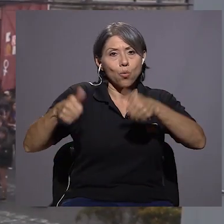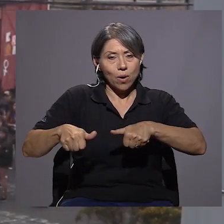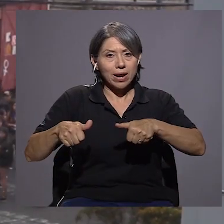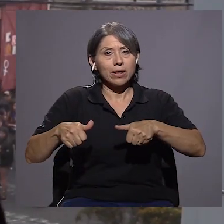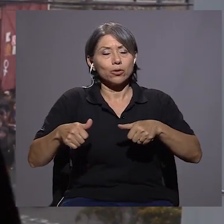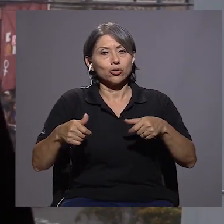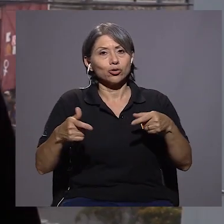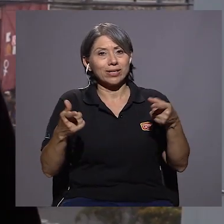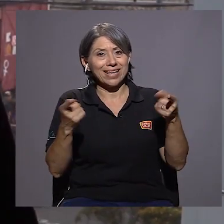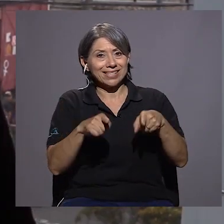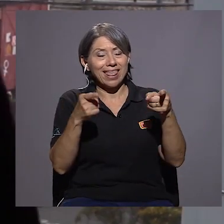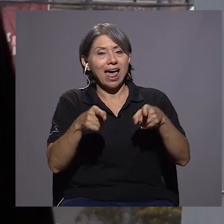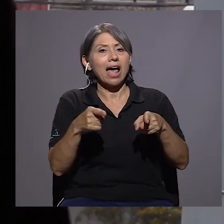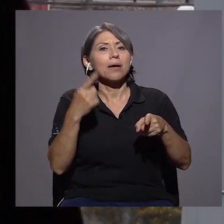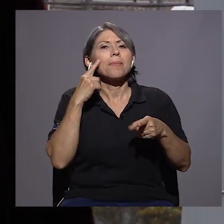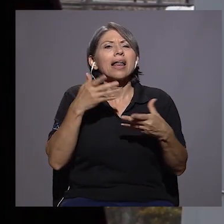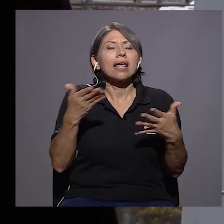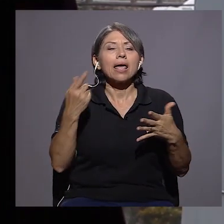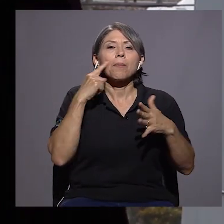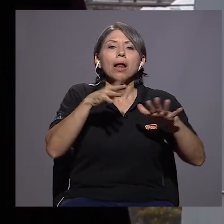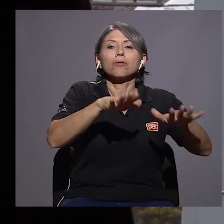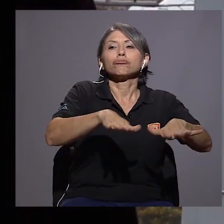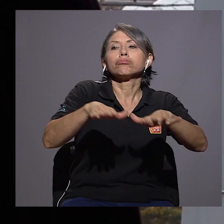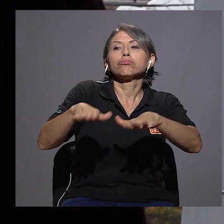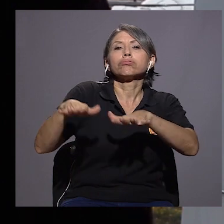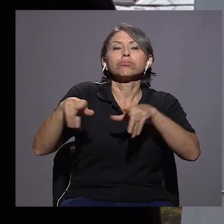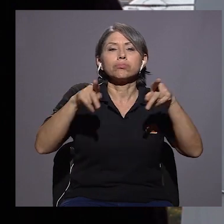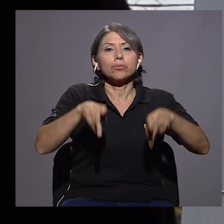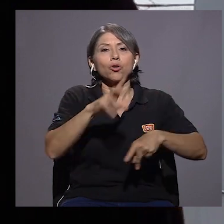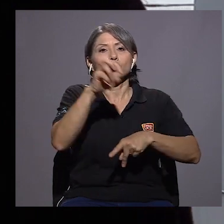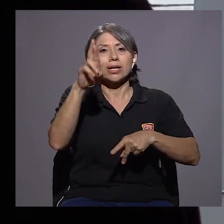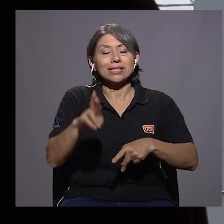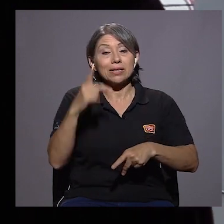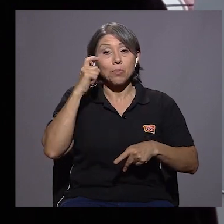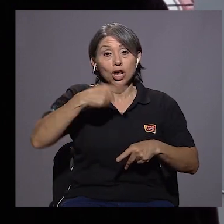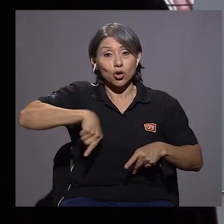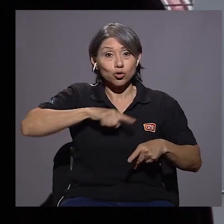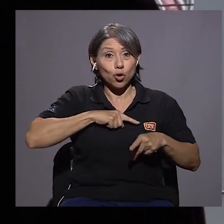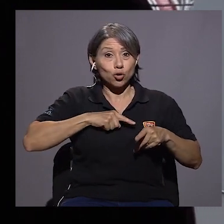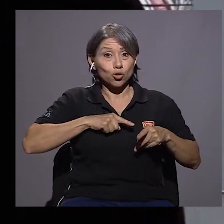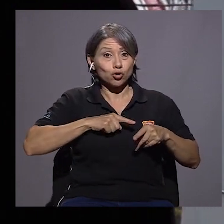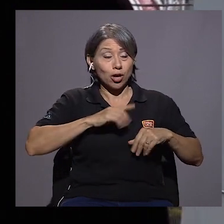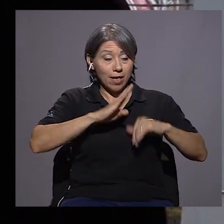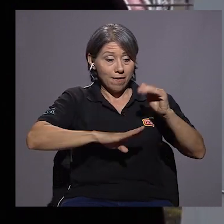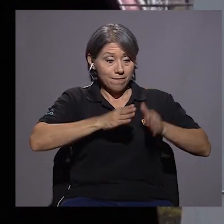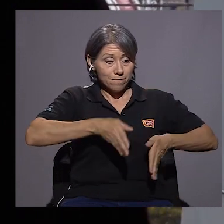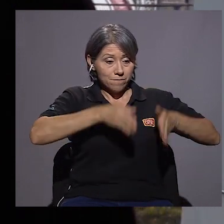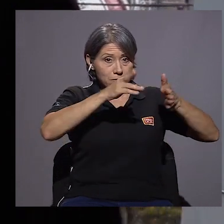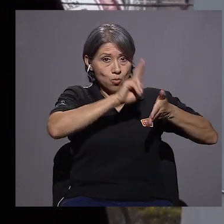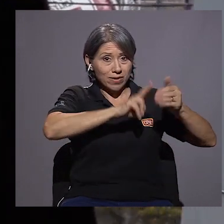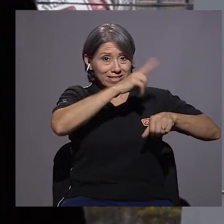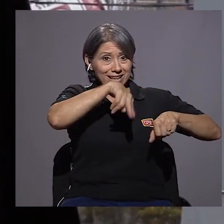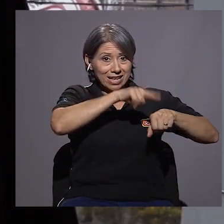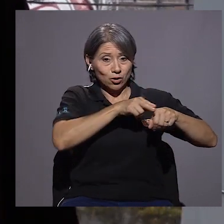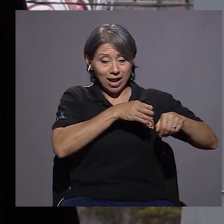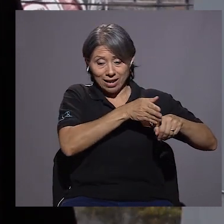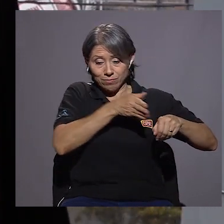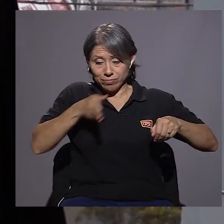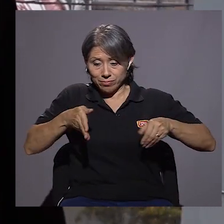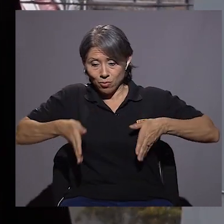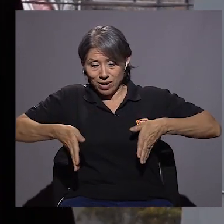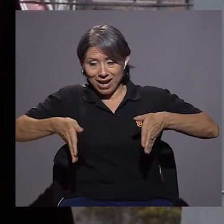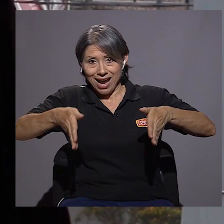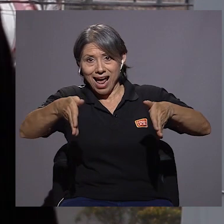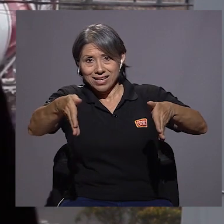acuerdos que se dan son para calmar al pueblo costarricense, ya que nosotros tenemos 100 metros de una calle frente a la Universidad Nacional tomada,